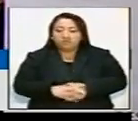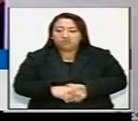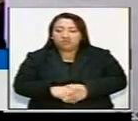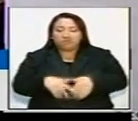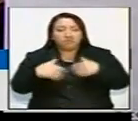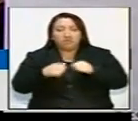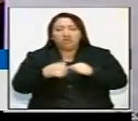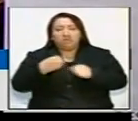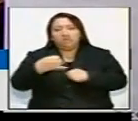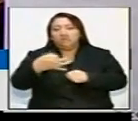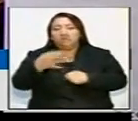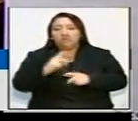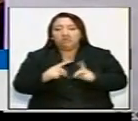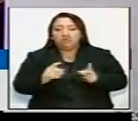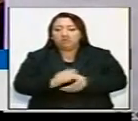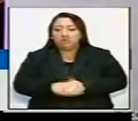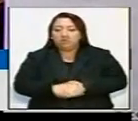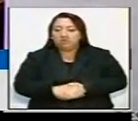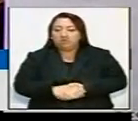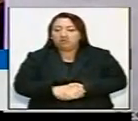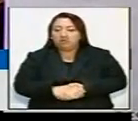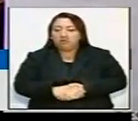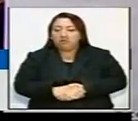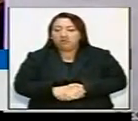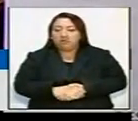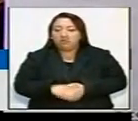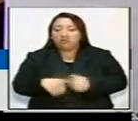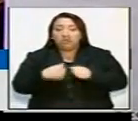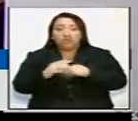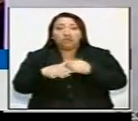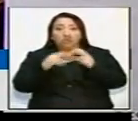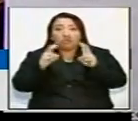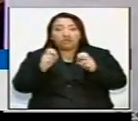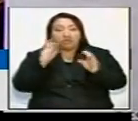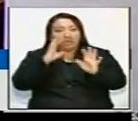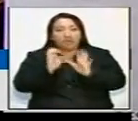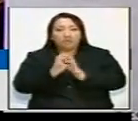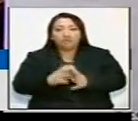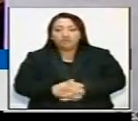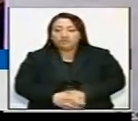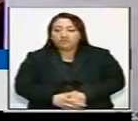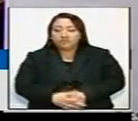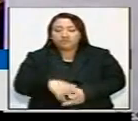seguir y seguir, pero bueno, seguiría con todos estos temas y todos estos ejemplos.